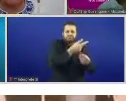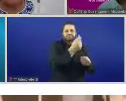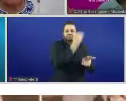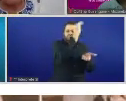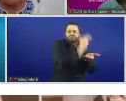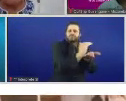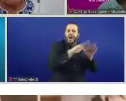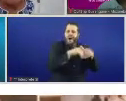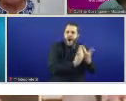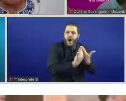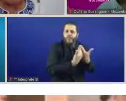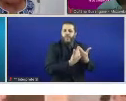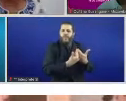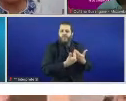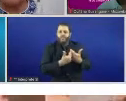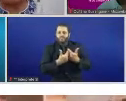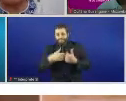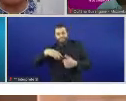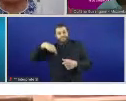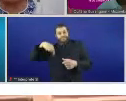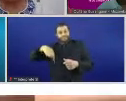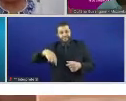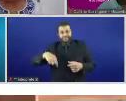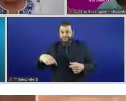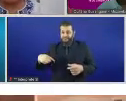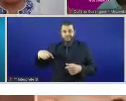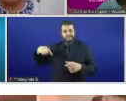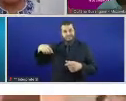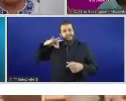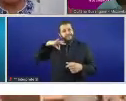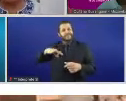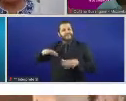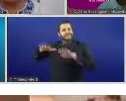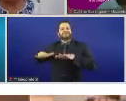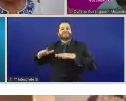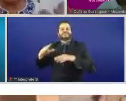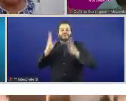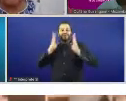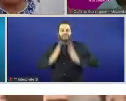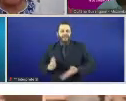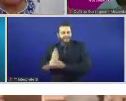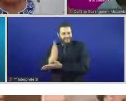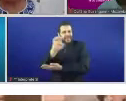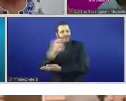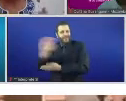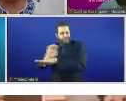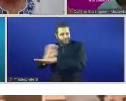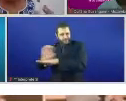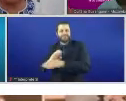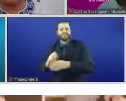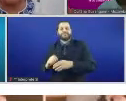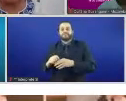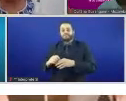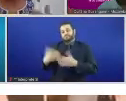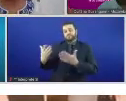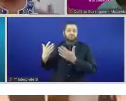Ecuador y no sé si en todas partes, por ejemplo, una mujer elegida